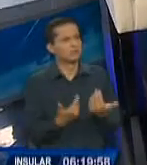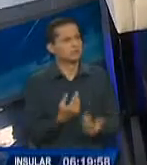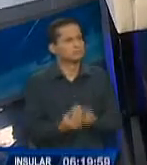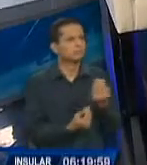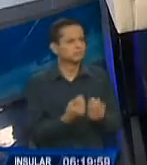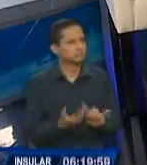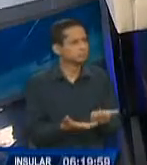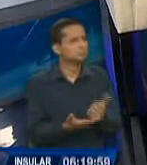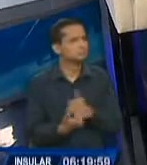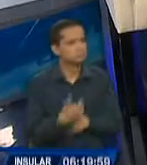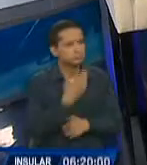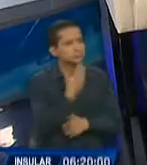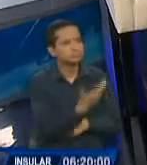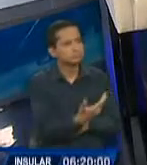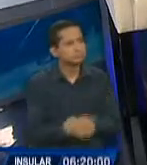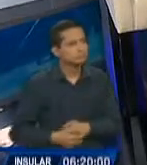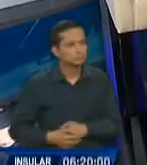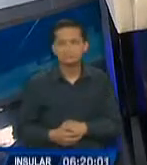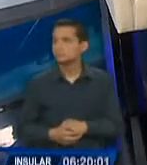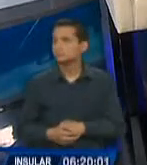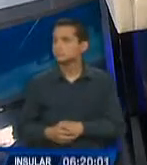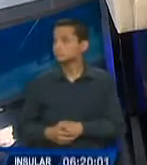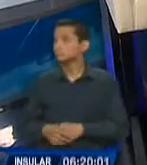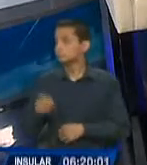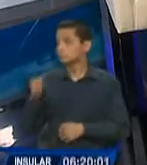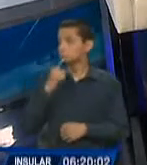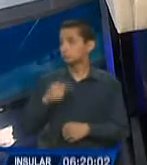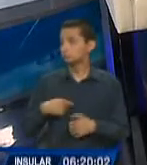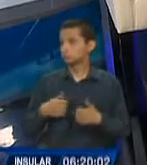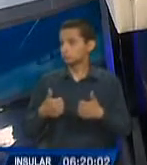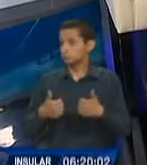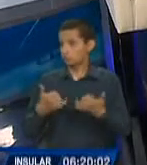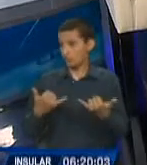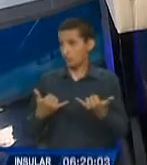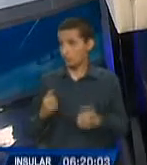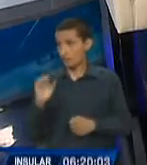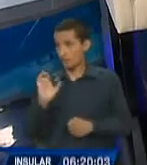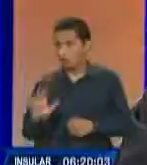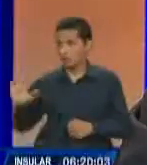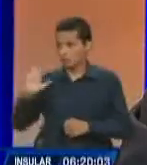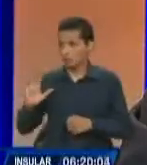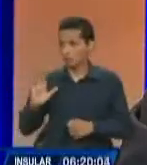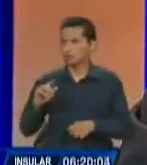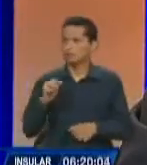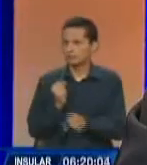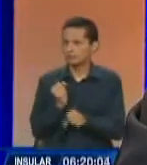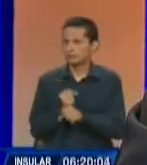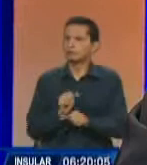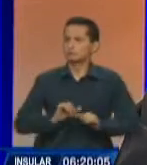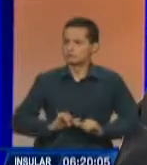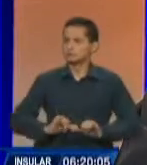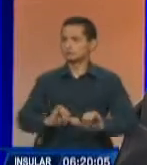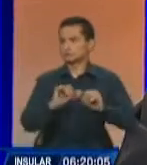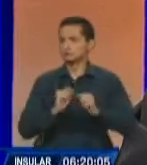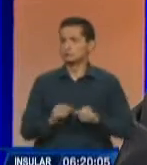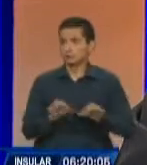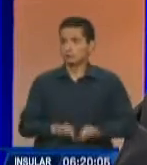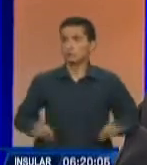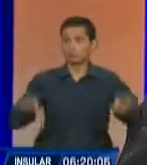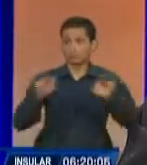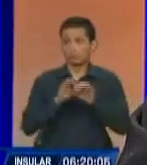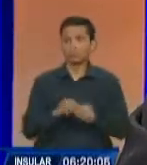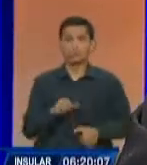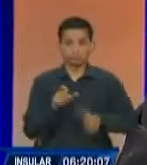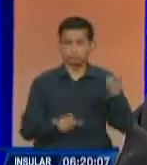efectivamente en el tema de Europa es necesario continuar el trabajo, se han cerrado las negociaciones, sin embargo es necesario la presentación, la aprobación por parte